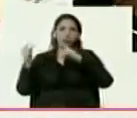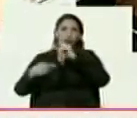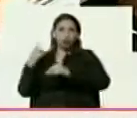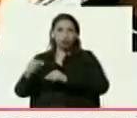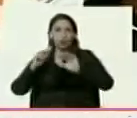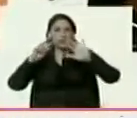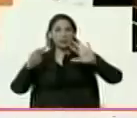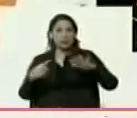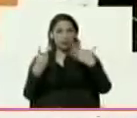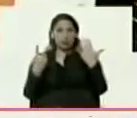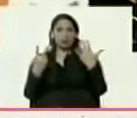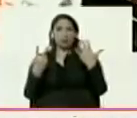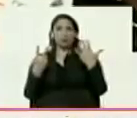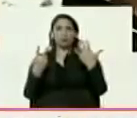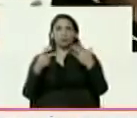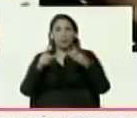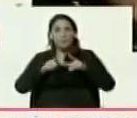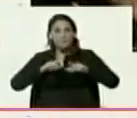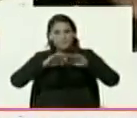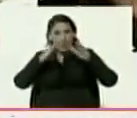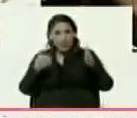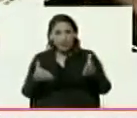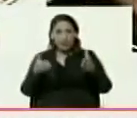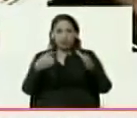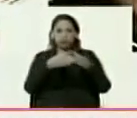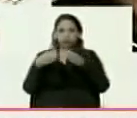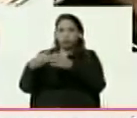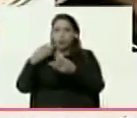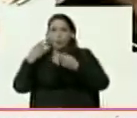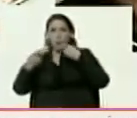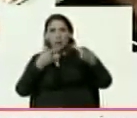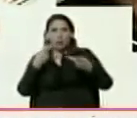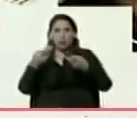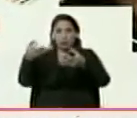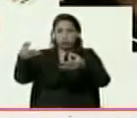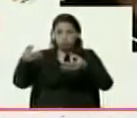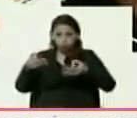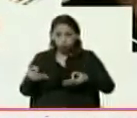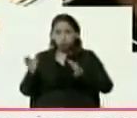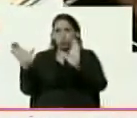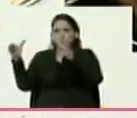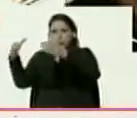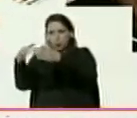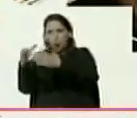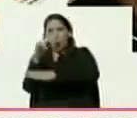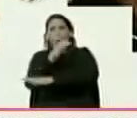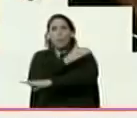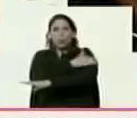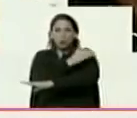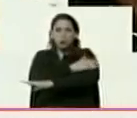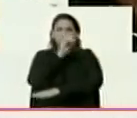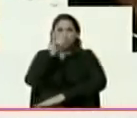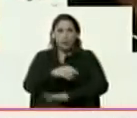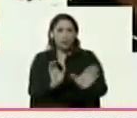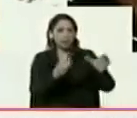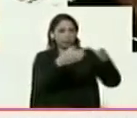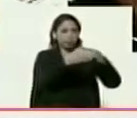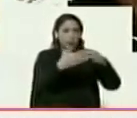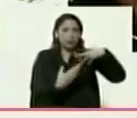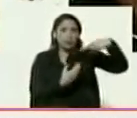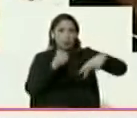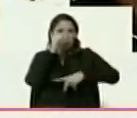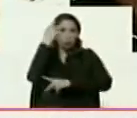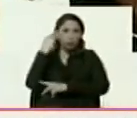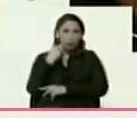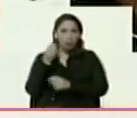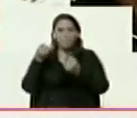lugar, se conforma una mesa de partidos políticos. Hemos recibido los factores de oposición y los factores de la revolución bolivariana una